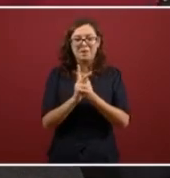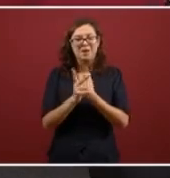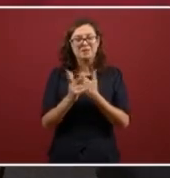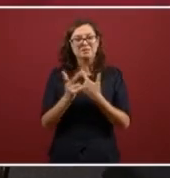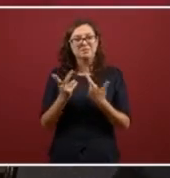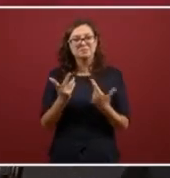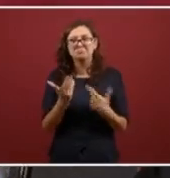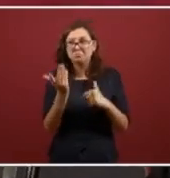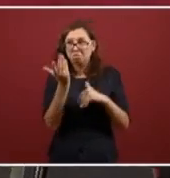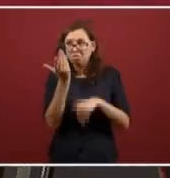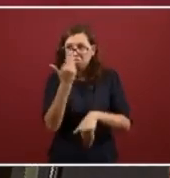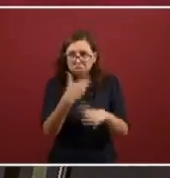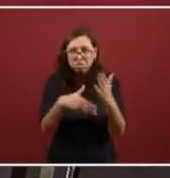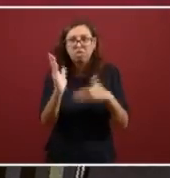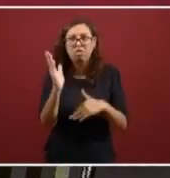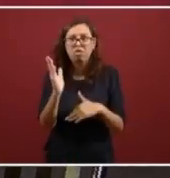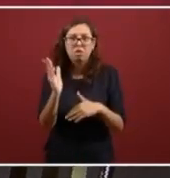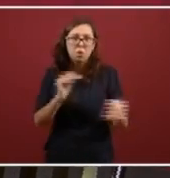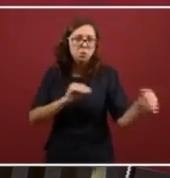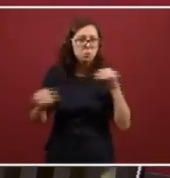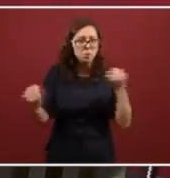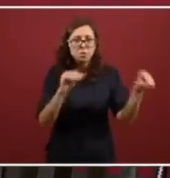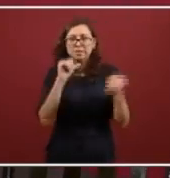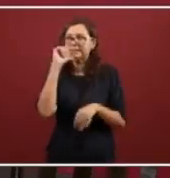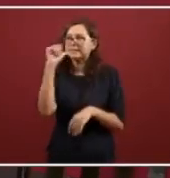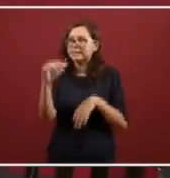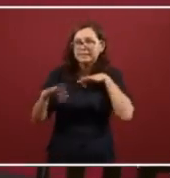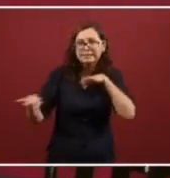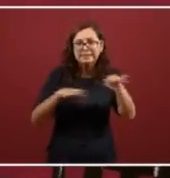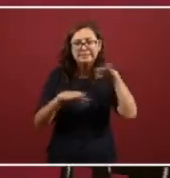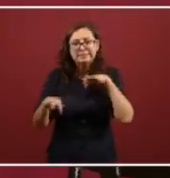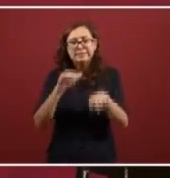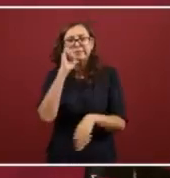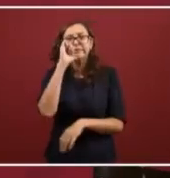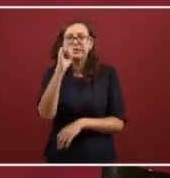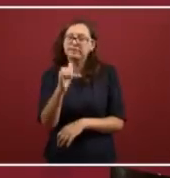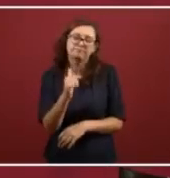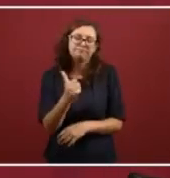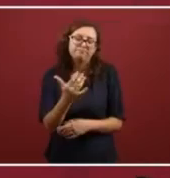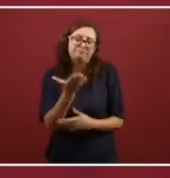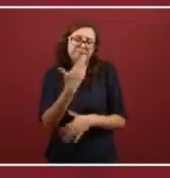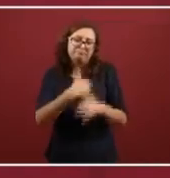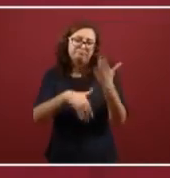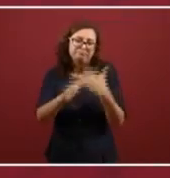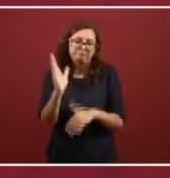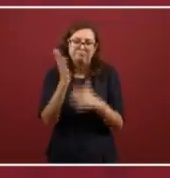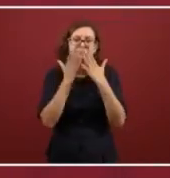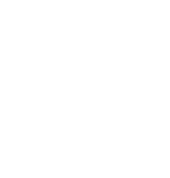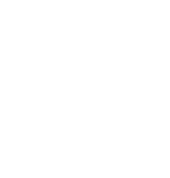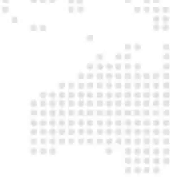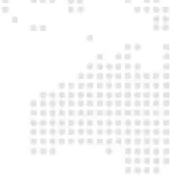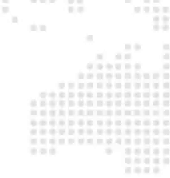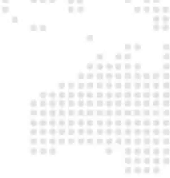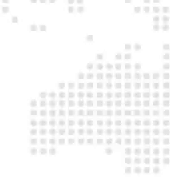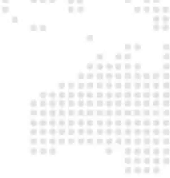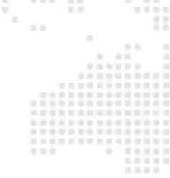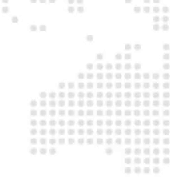prospera si no produce, si no hay trabajo. Con información de Verónica Torres Lizama, Notimex.